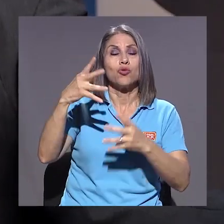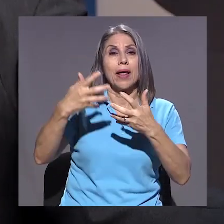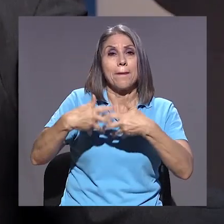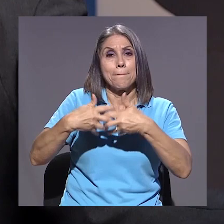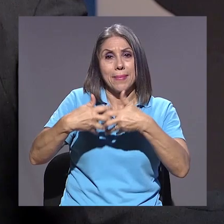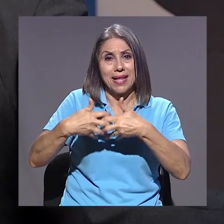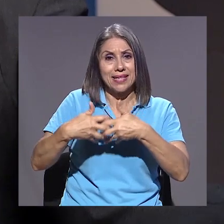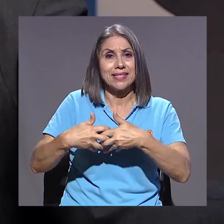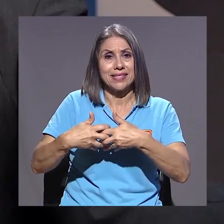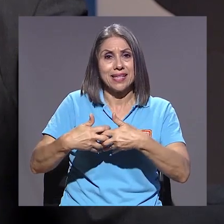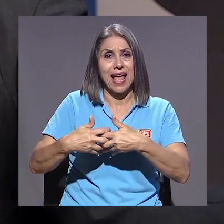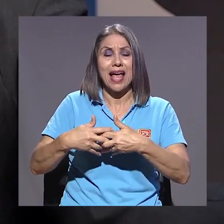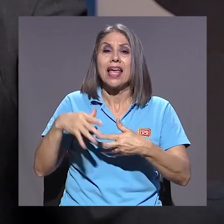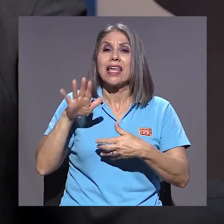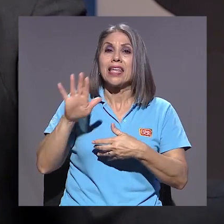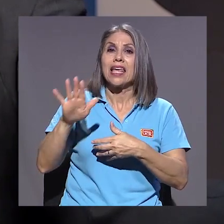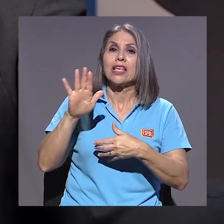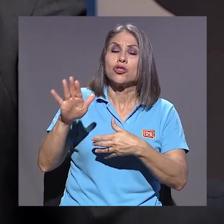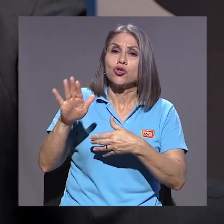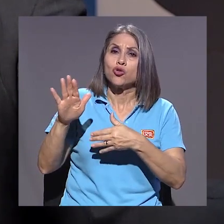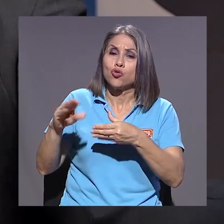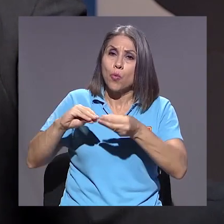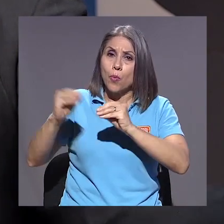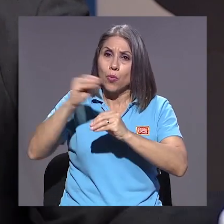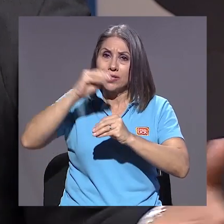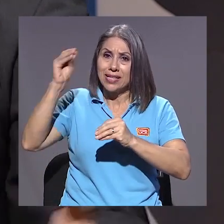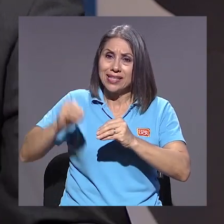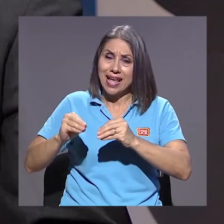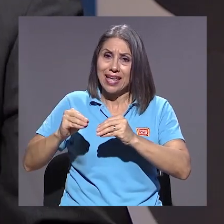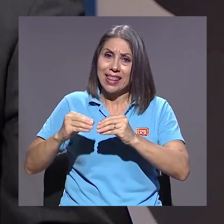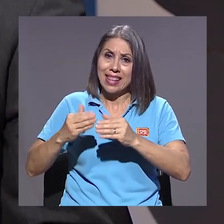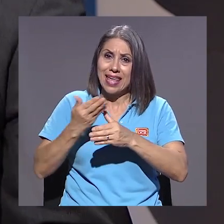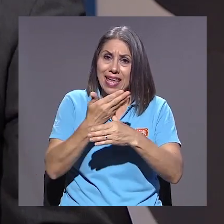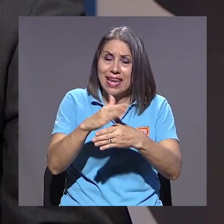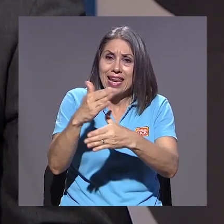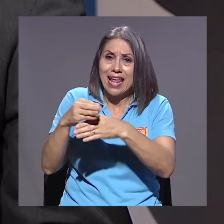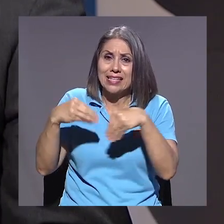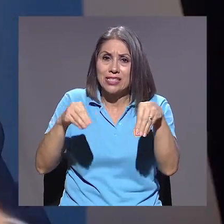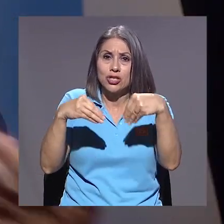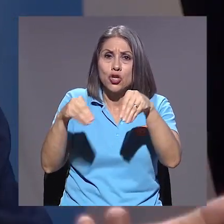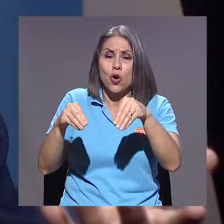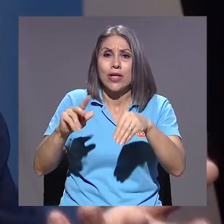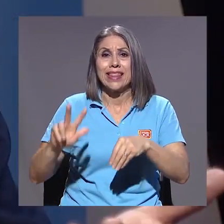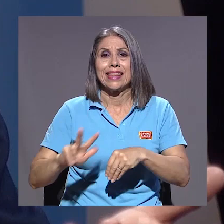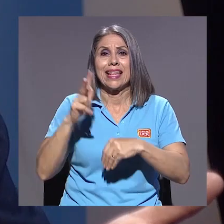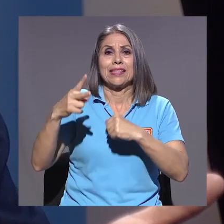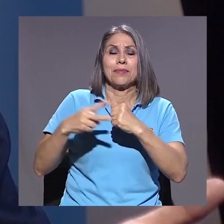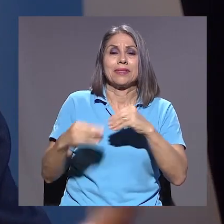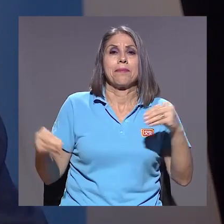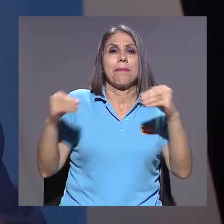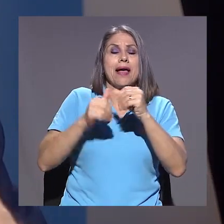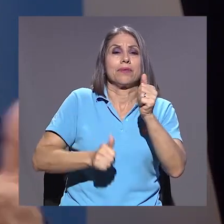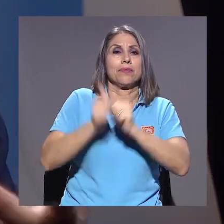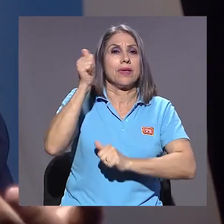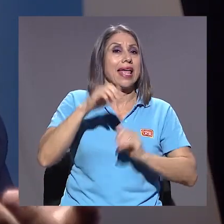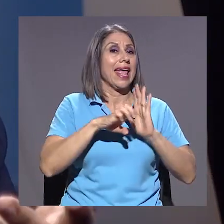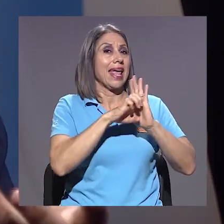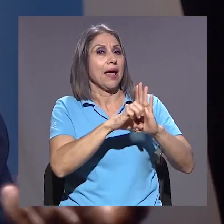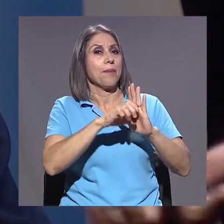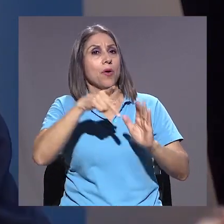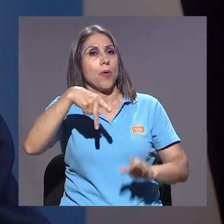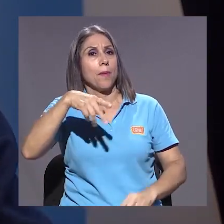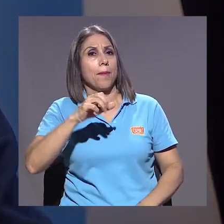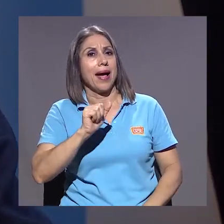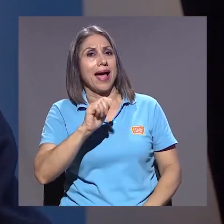generación triplifica los costos en remuneraciones que la mayoría. Bueno, le pongo el ejemplo de Pailas 2, ¿verdad? De 365